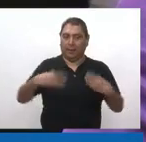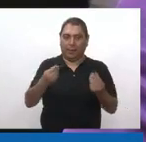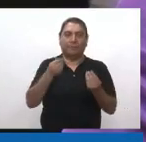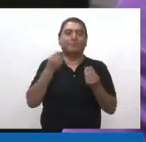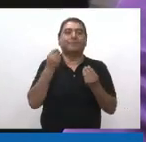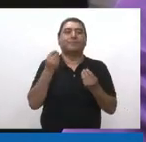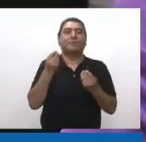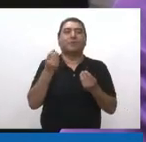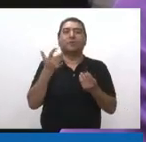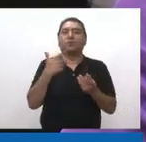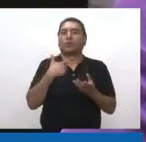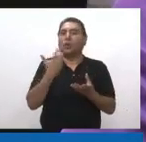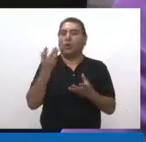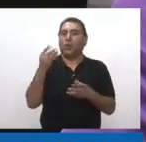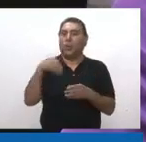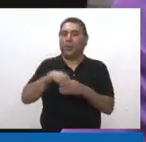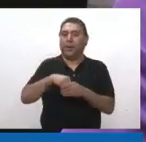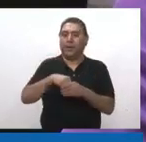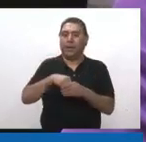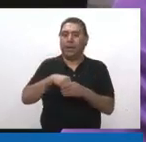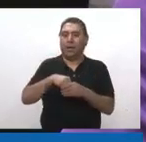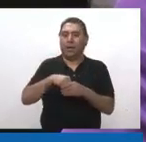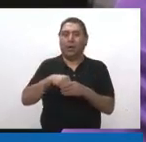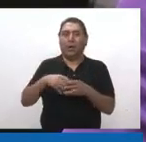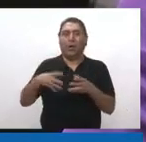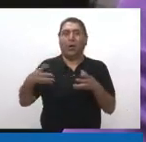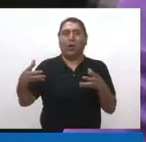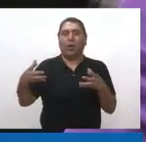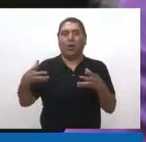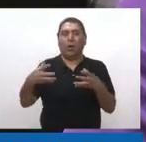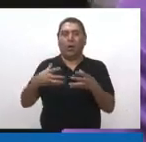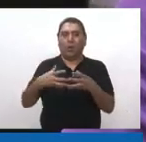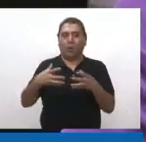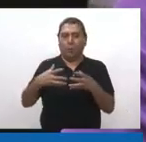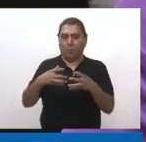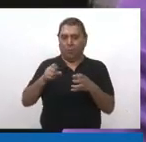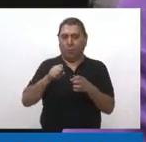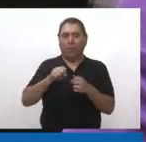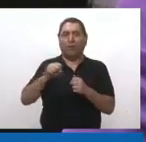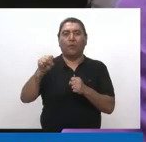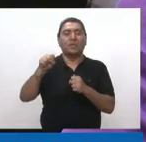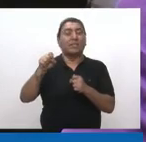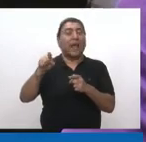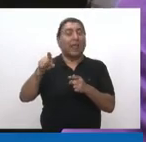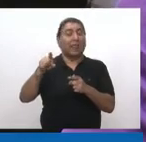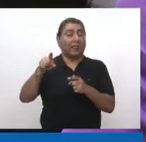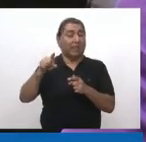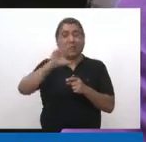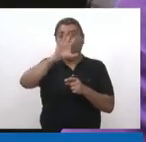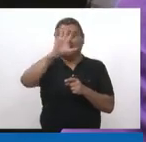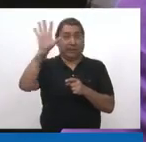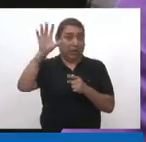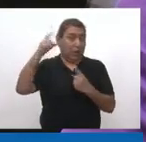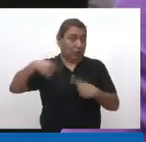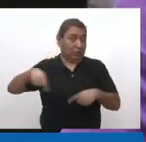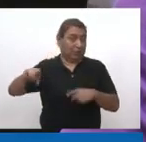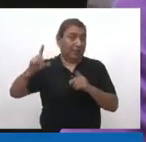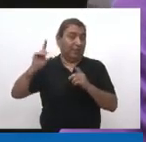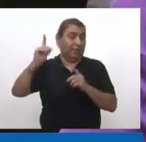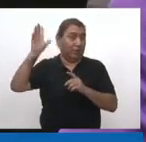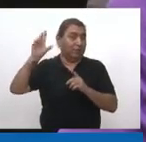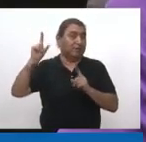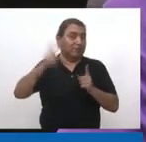de no pertenecer a las fuerzas del cielo, tampoco pertenezco a las fuerzas del mal. Y